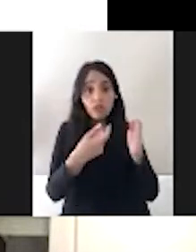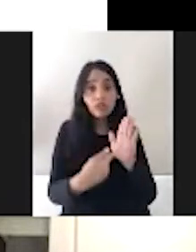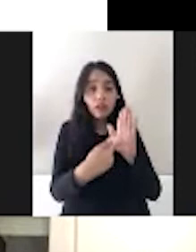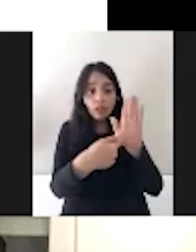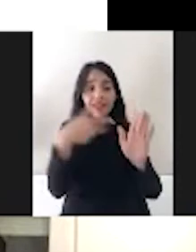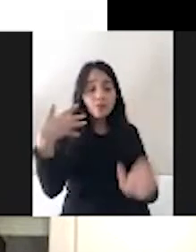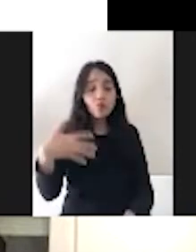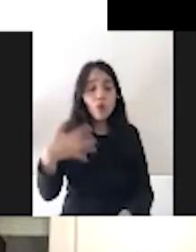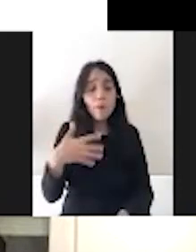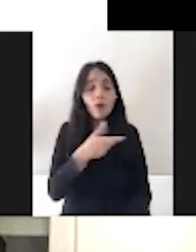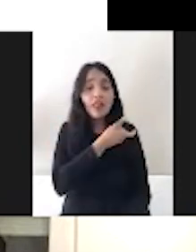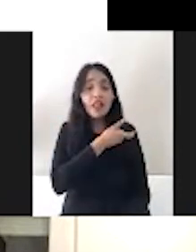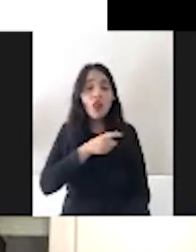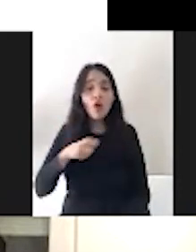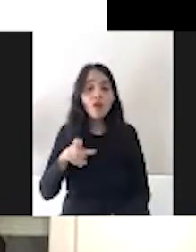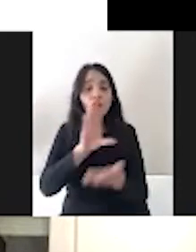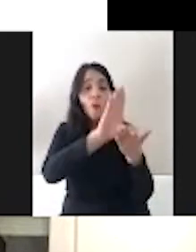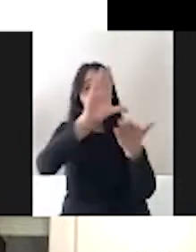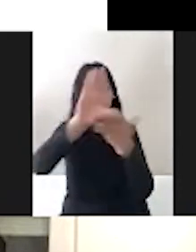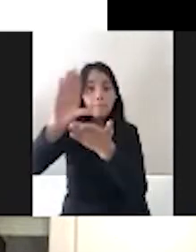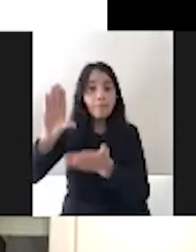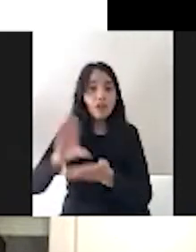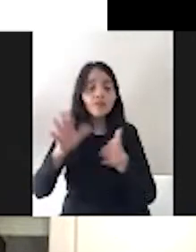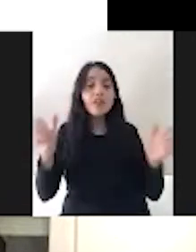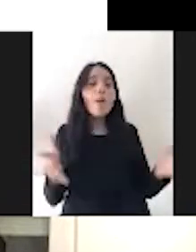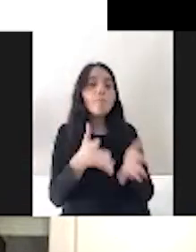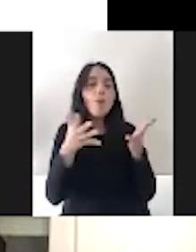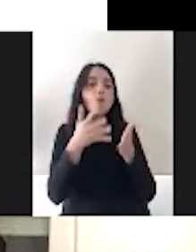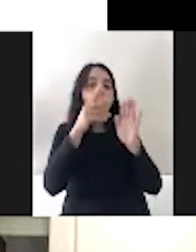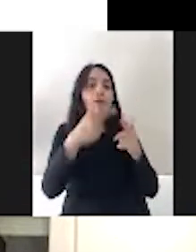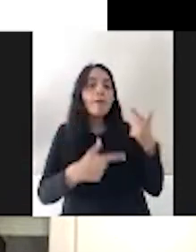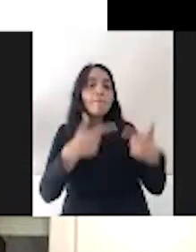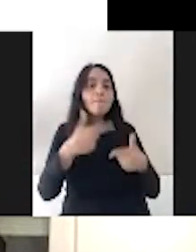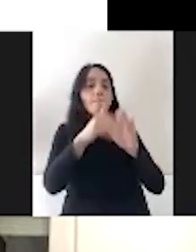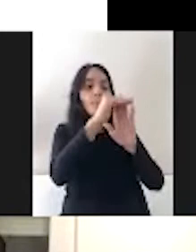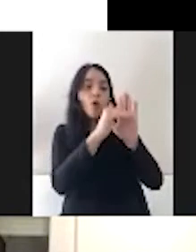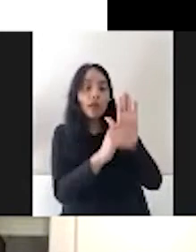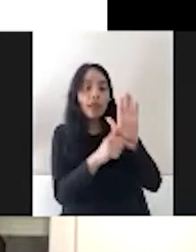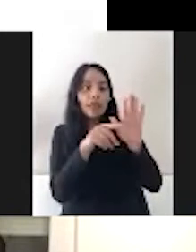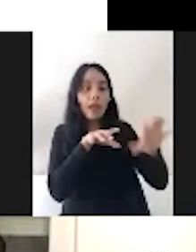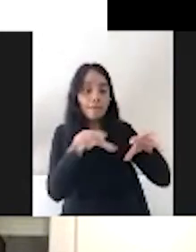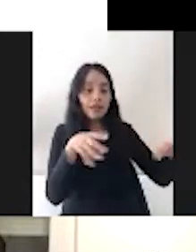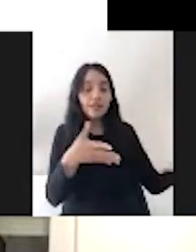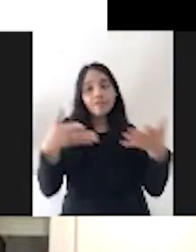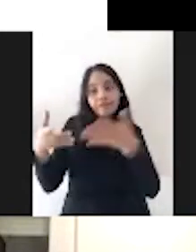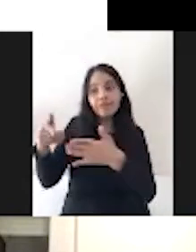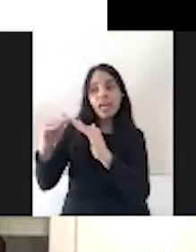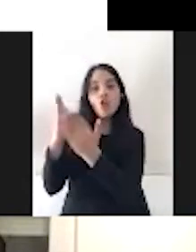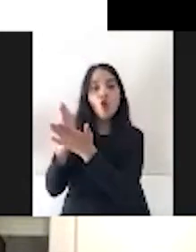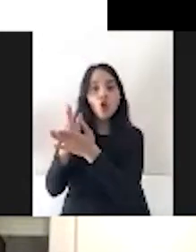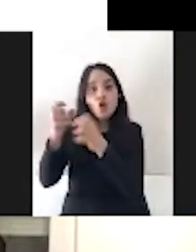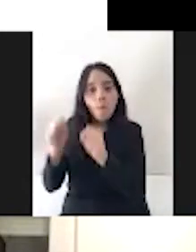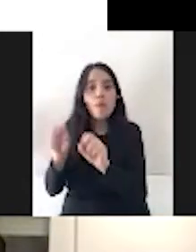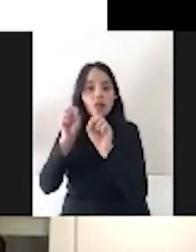gobiernos, las naciones, promuevan políticas y recursos que permitan a las escuelas entregar una educación de calidad para todos y con